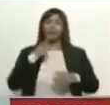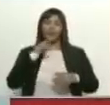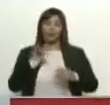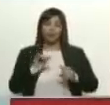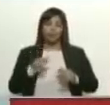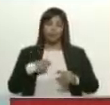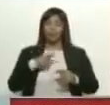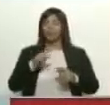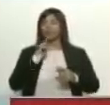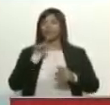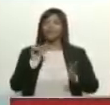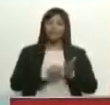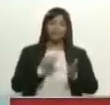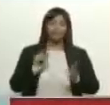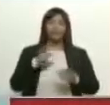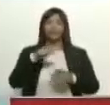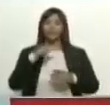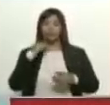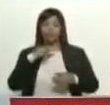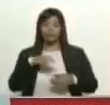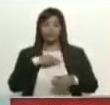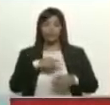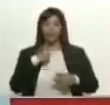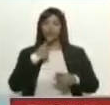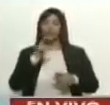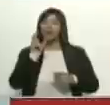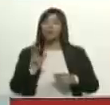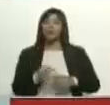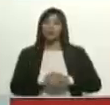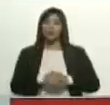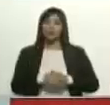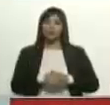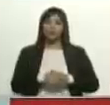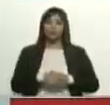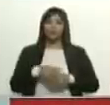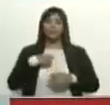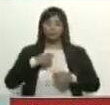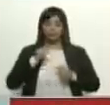mismo tiempo es una admisión cuando una persona que es